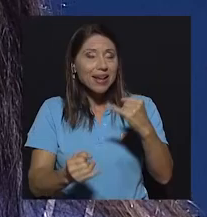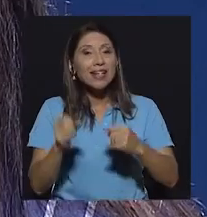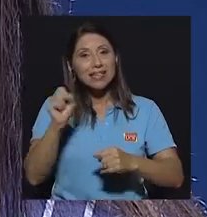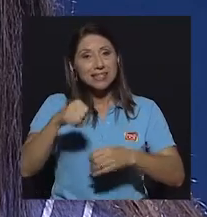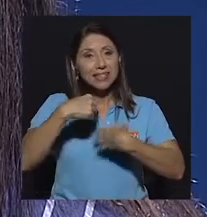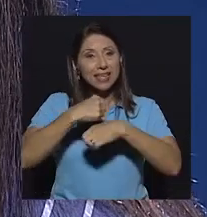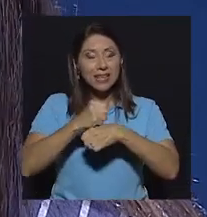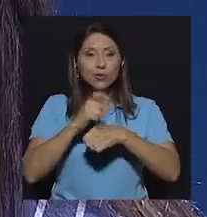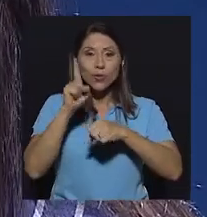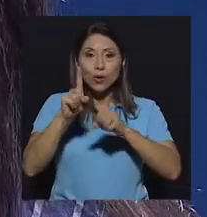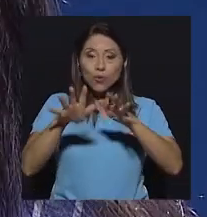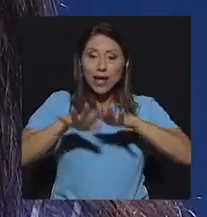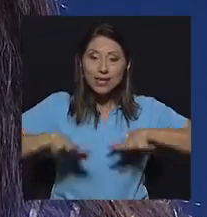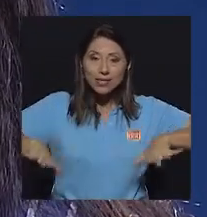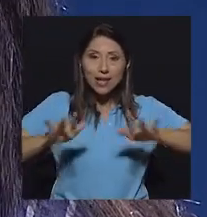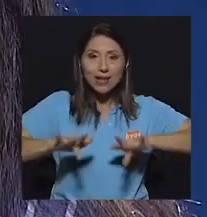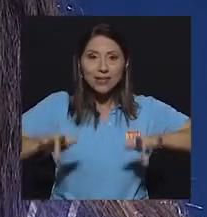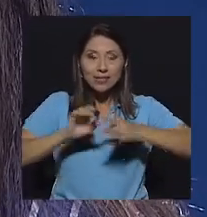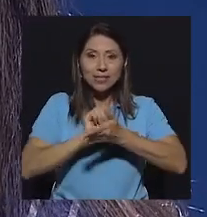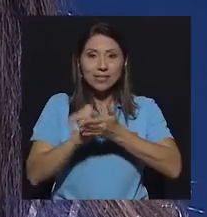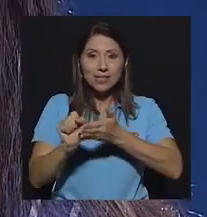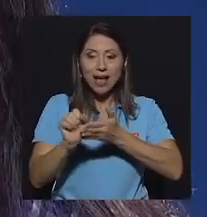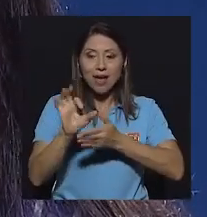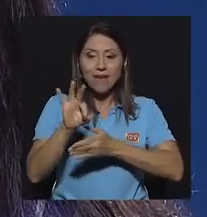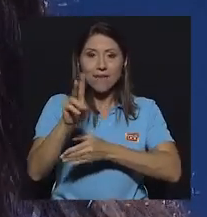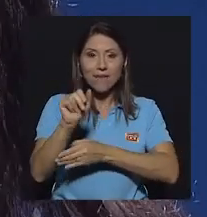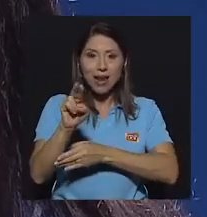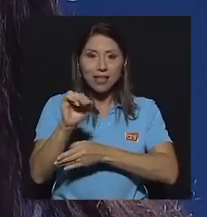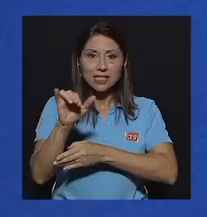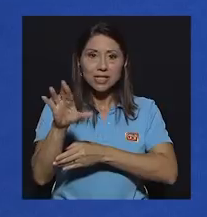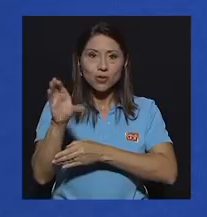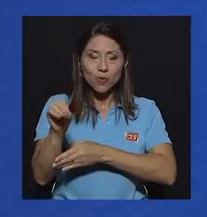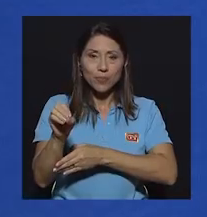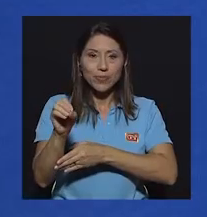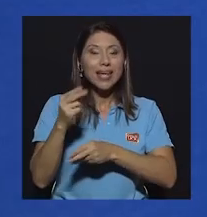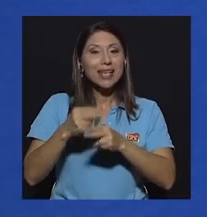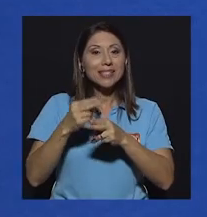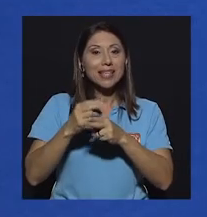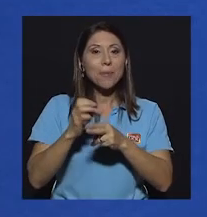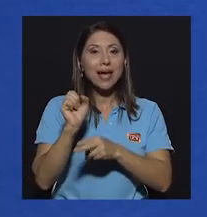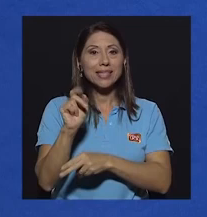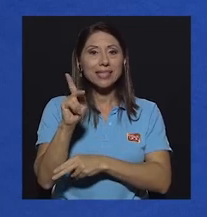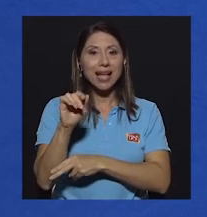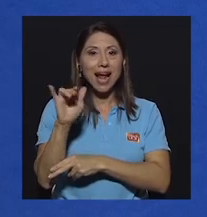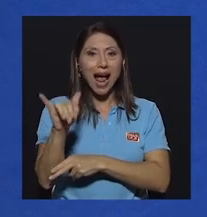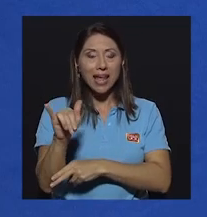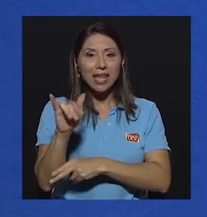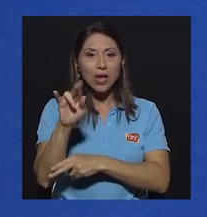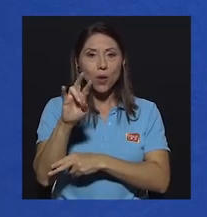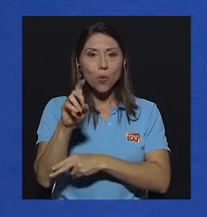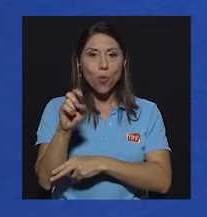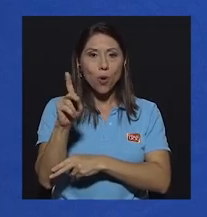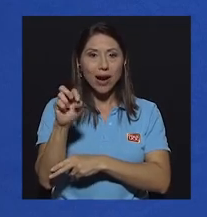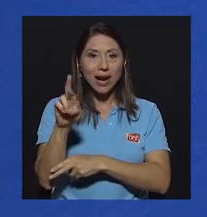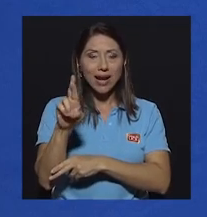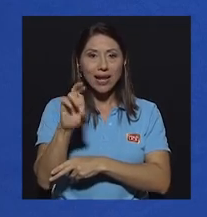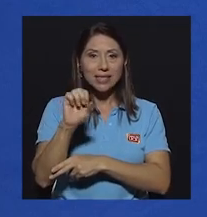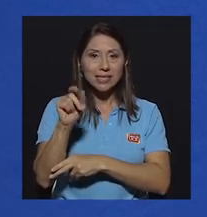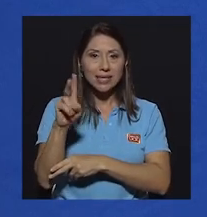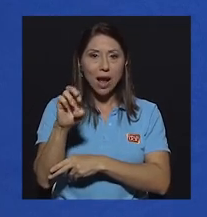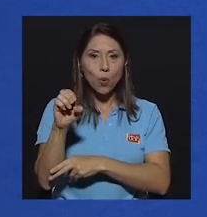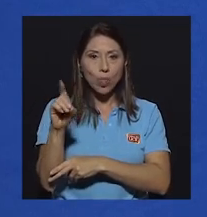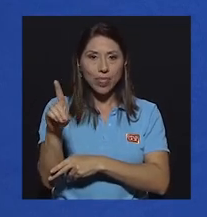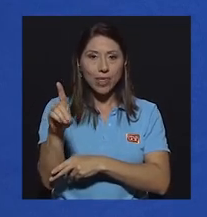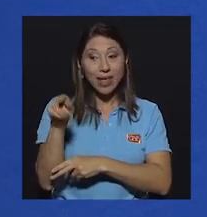estudio en San Francisco, que se llama Skywalker Sound, y creo que eso terminó de elevar el proyecto